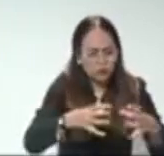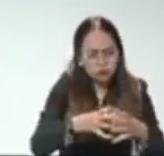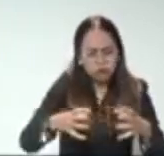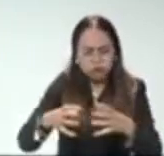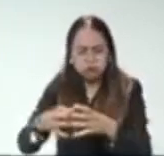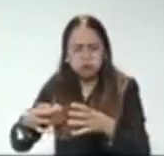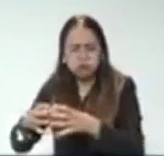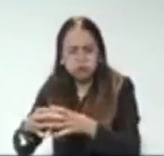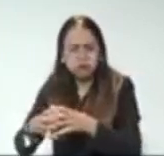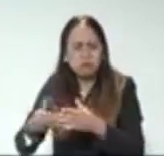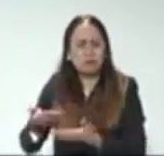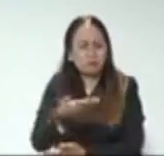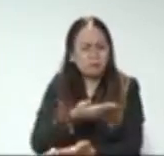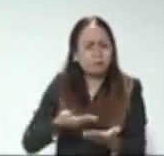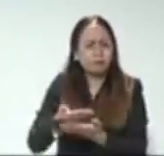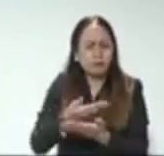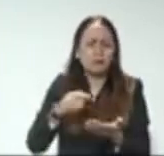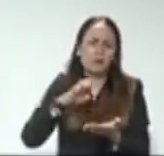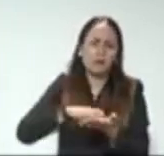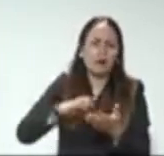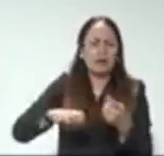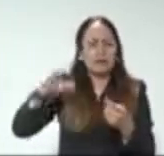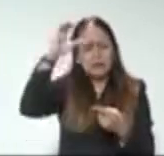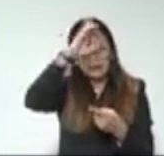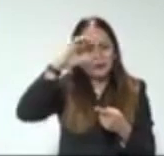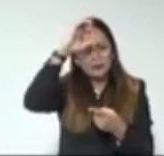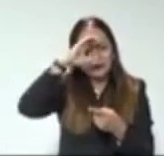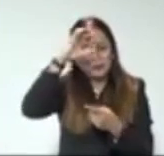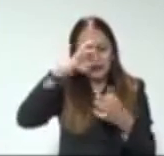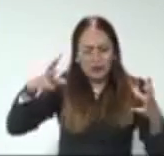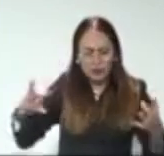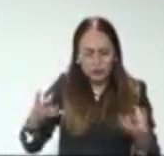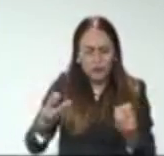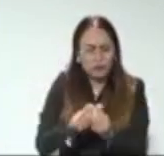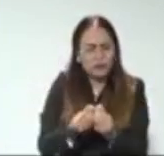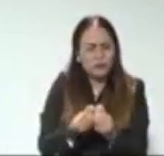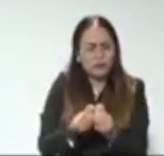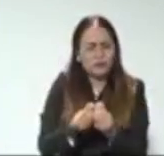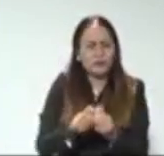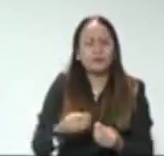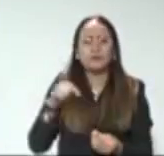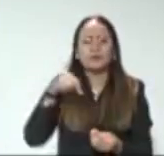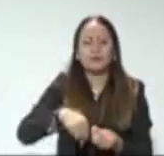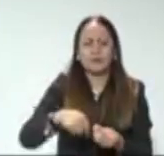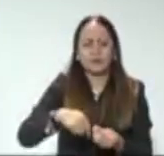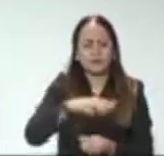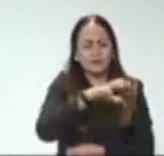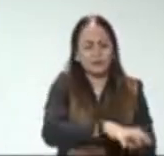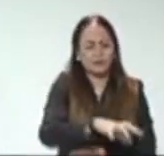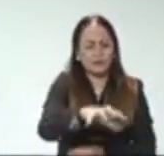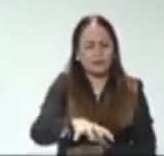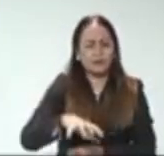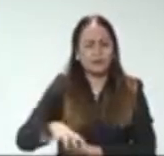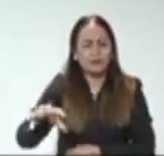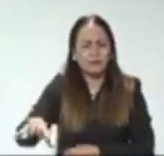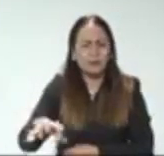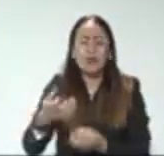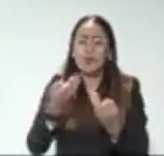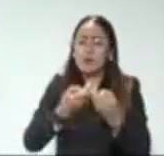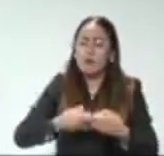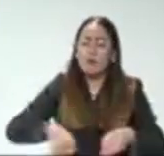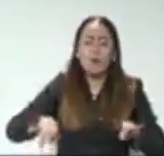que la ciencia digamos ha agrupado y en donde cada uno juega un papel fundamental